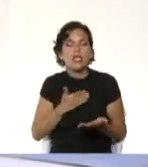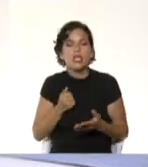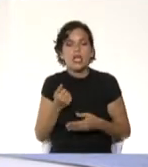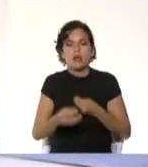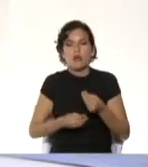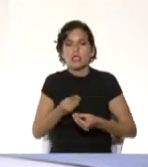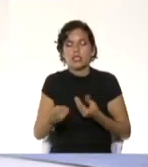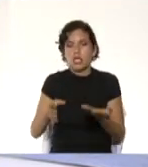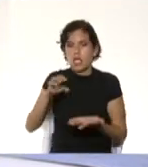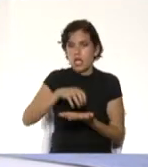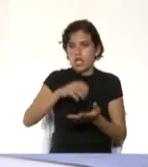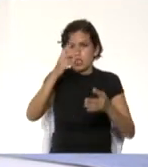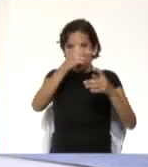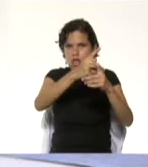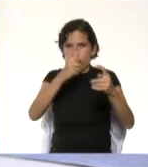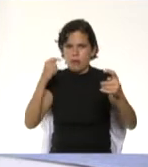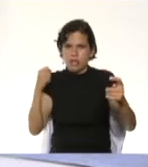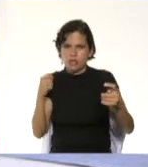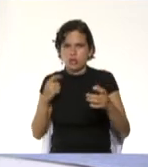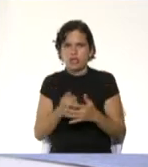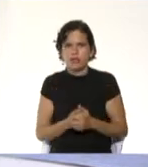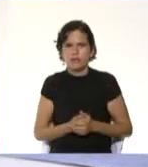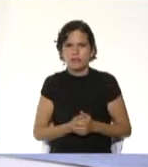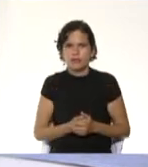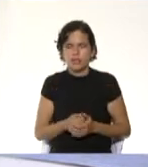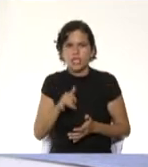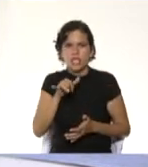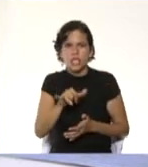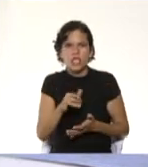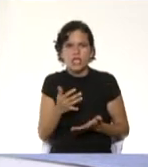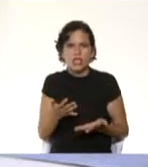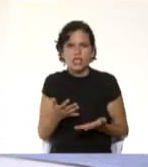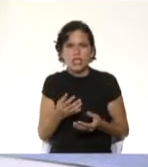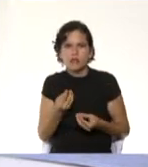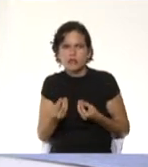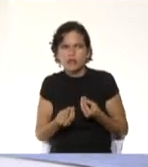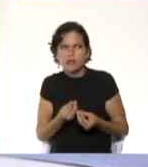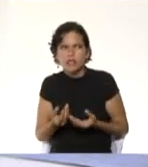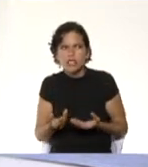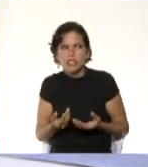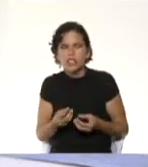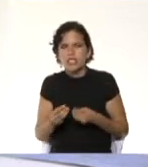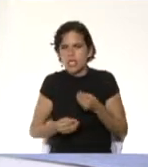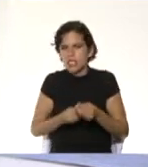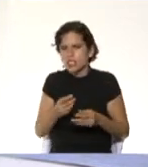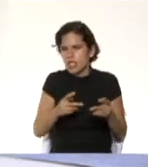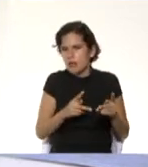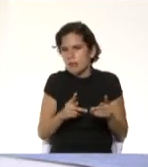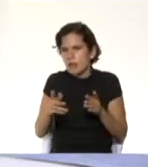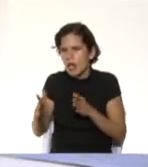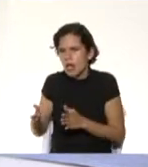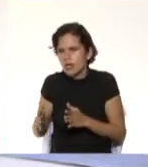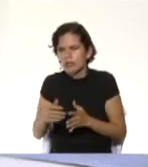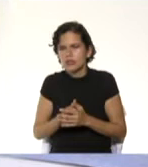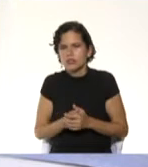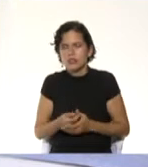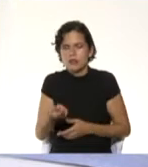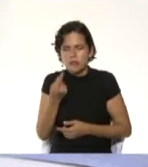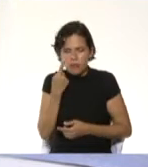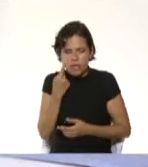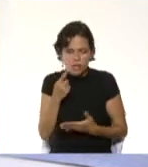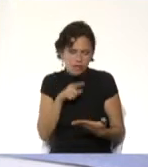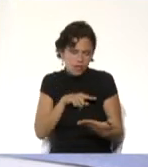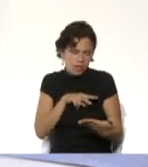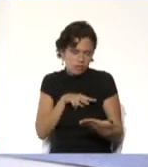qué quiero hacer en el estado Amazonas y cómo me fue, si ya ejecuté el plan,